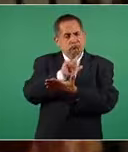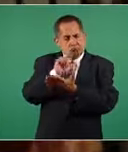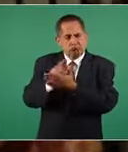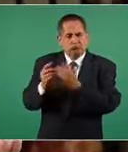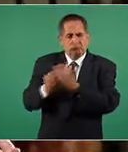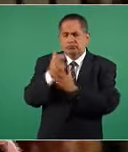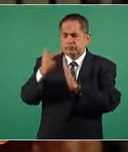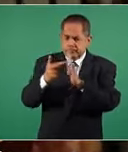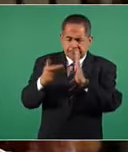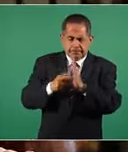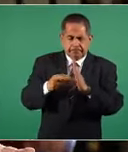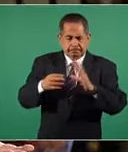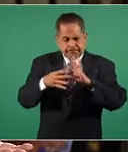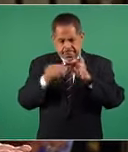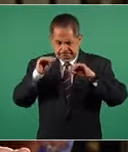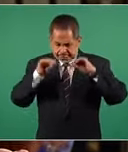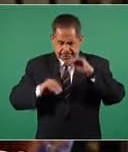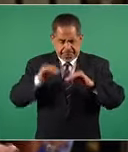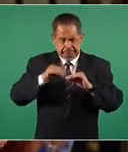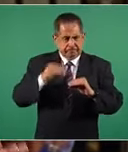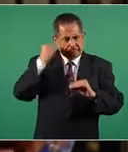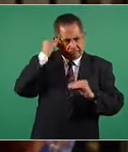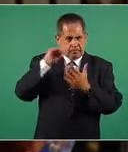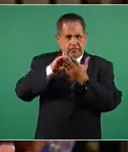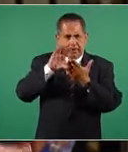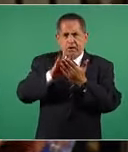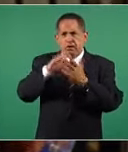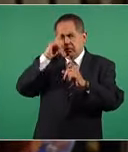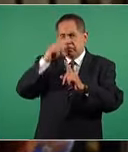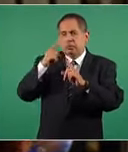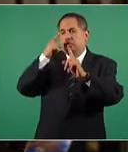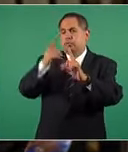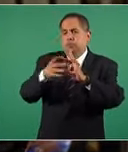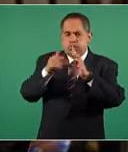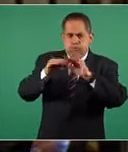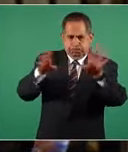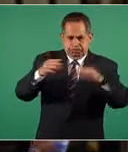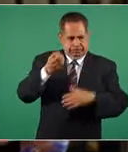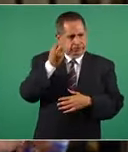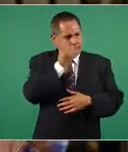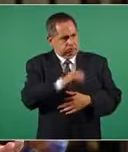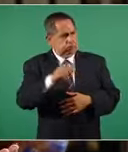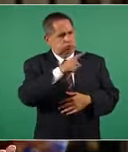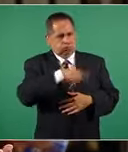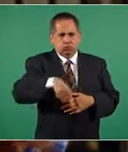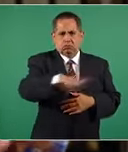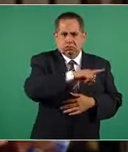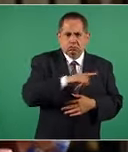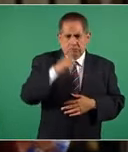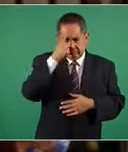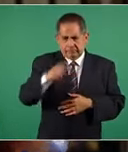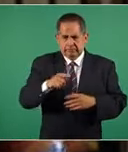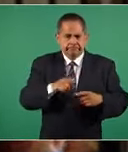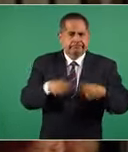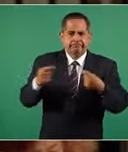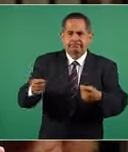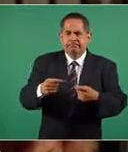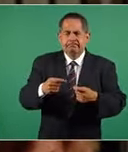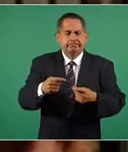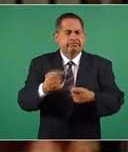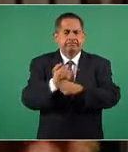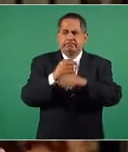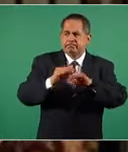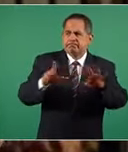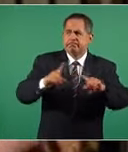que imponga criterios más objetivos o que obligue a los medios a garantizar la pluralidad de